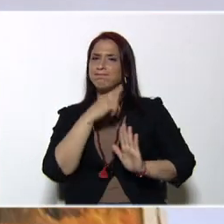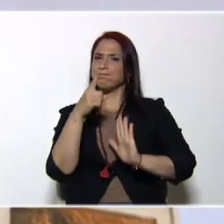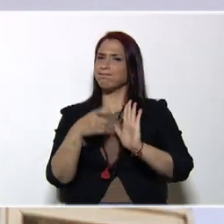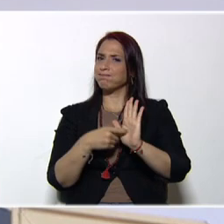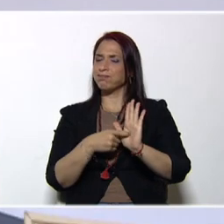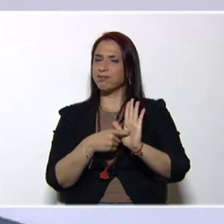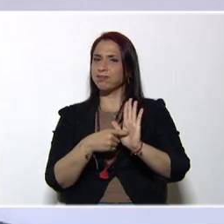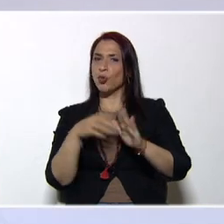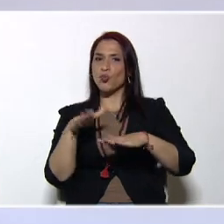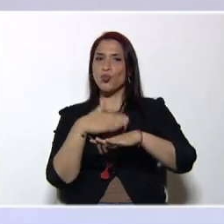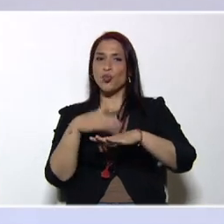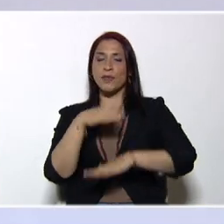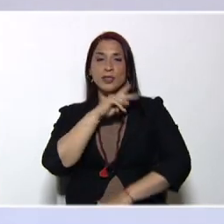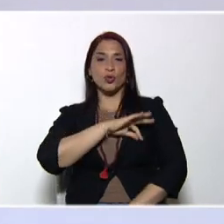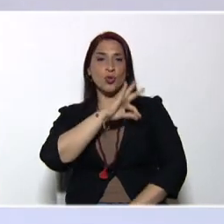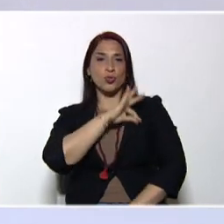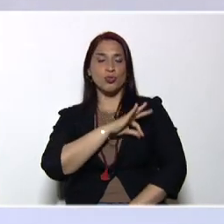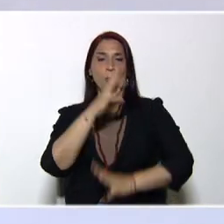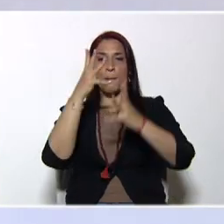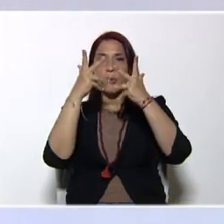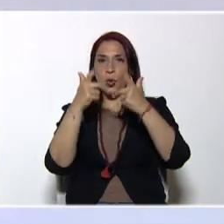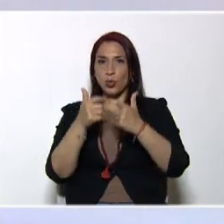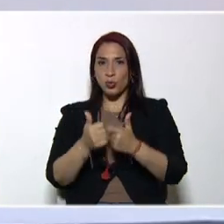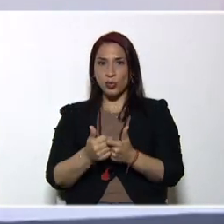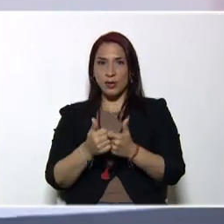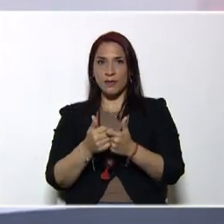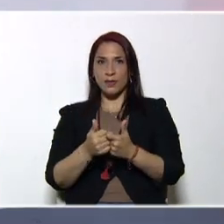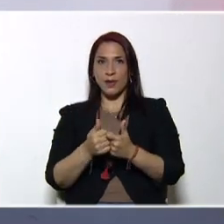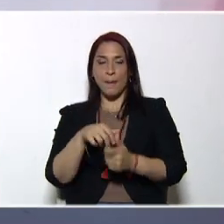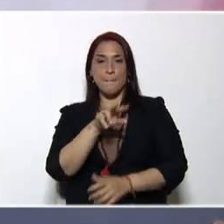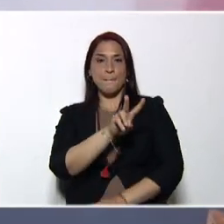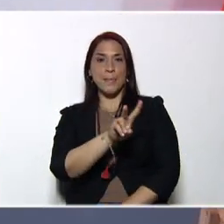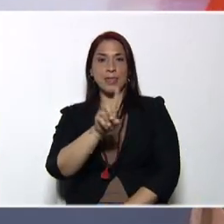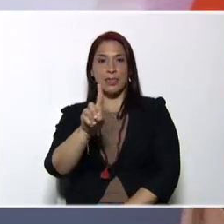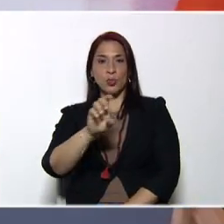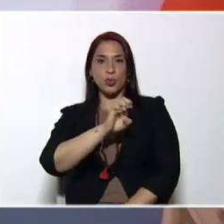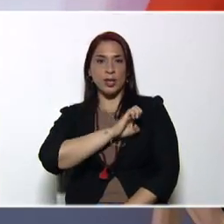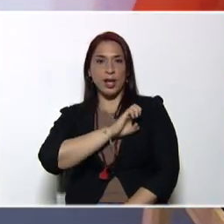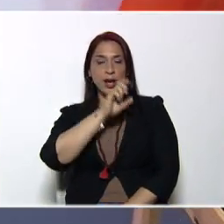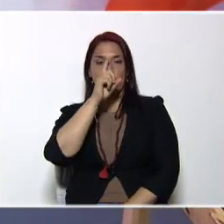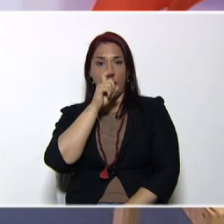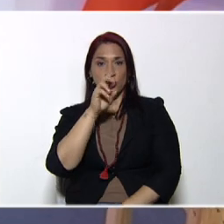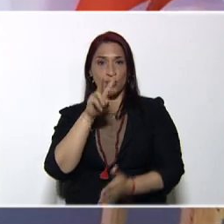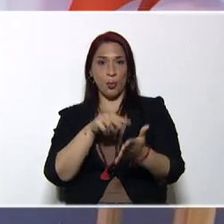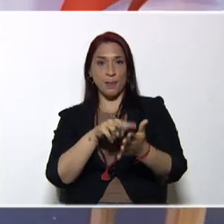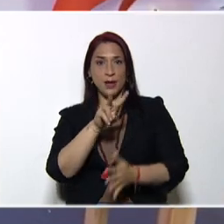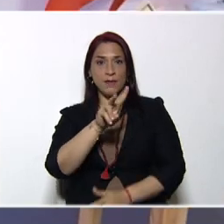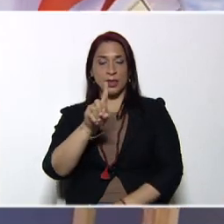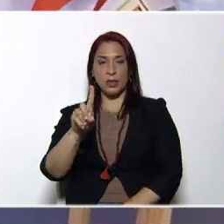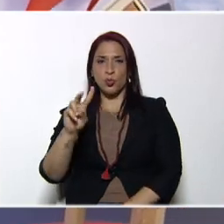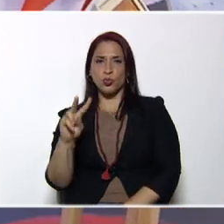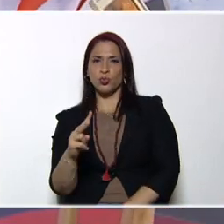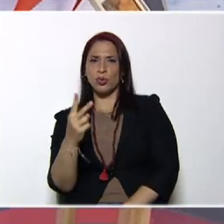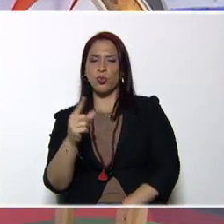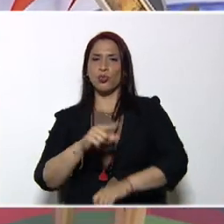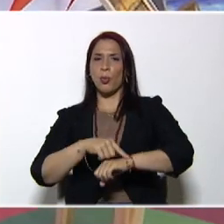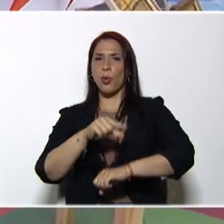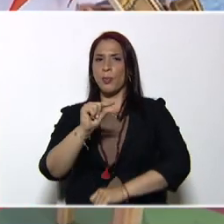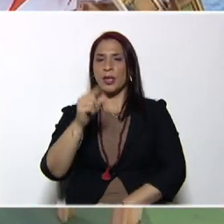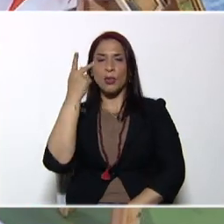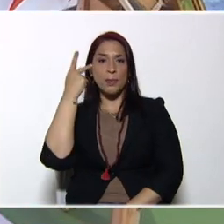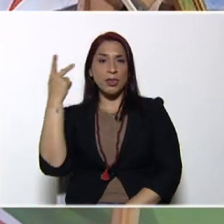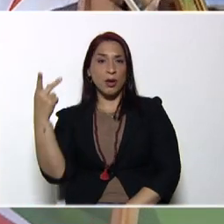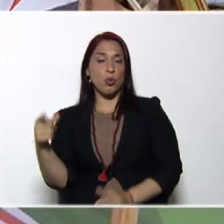complementan este jueves socioproductivo del 21 de enero del año 2021, segundo momento pedagógico en